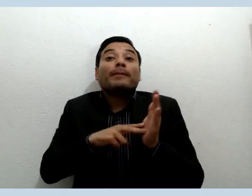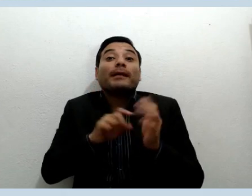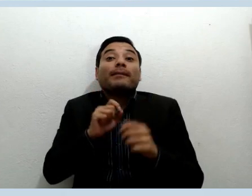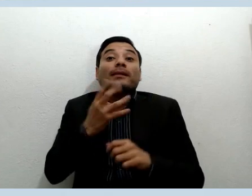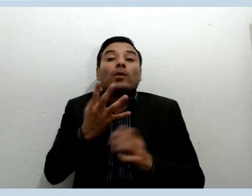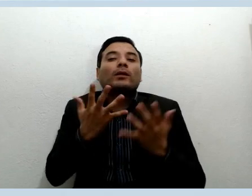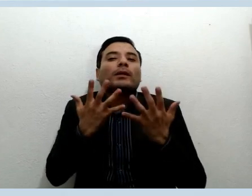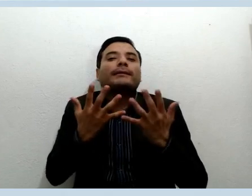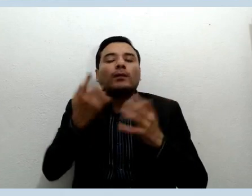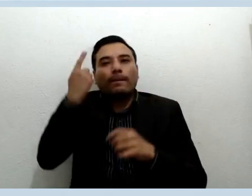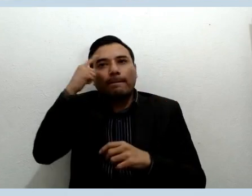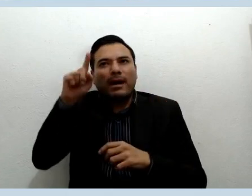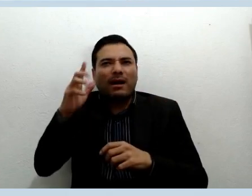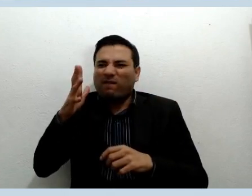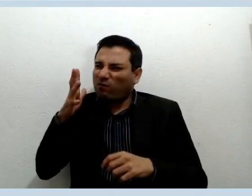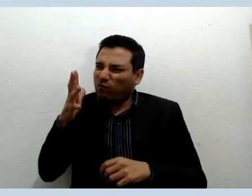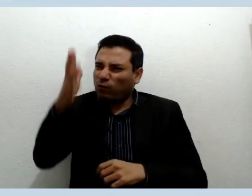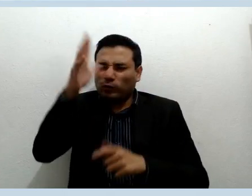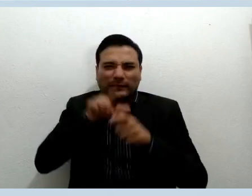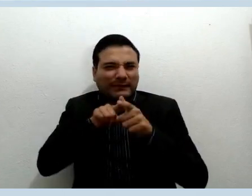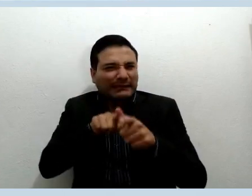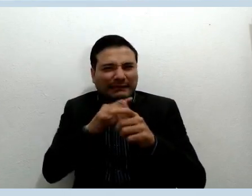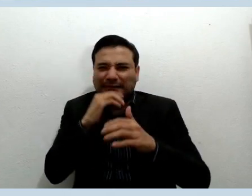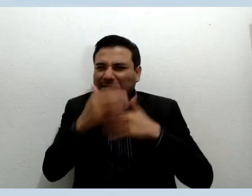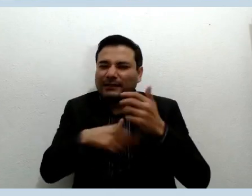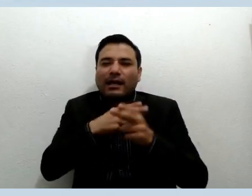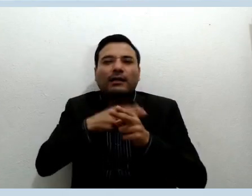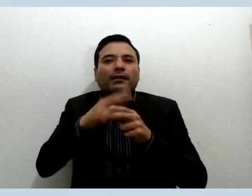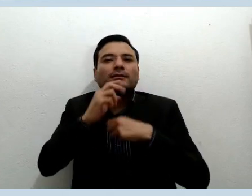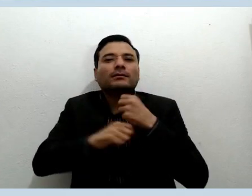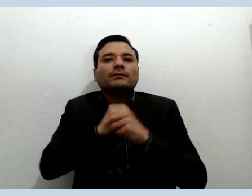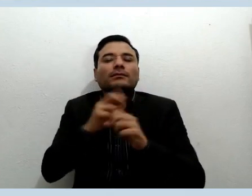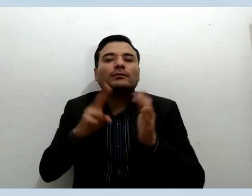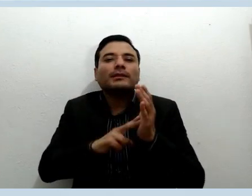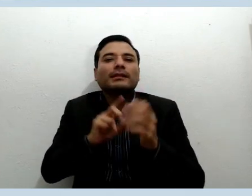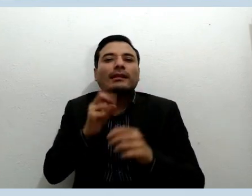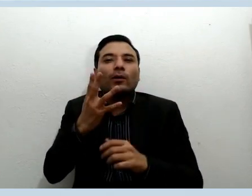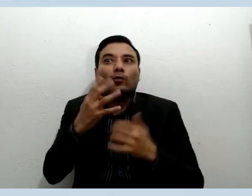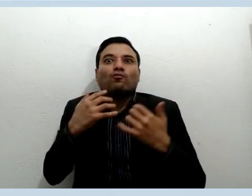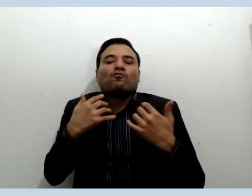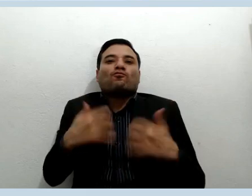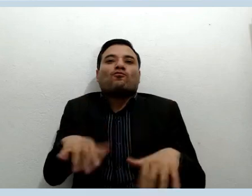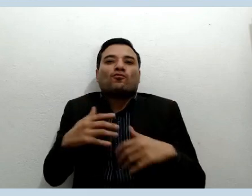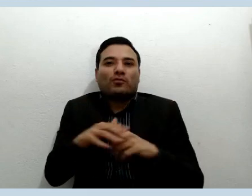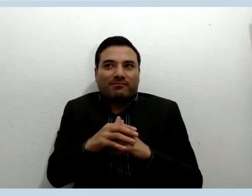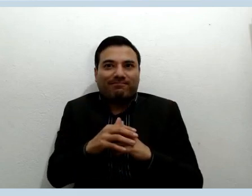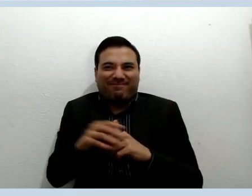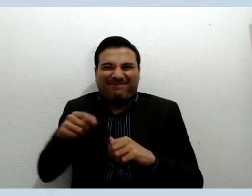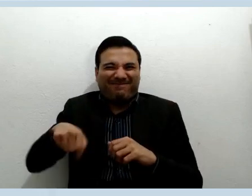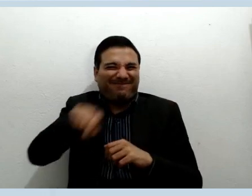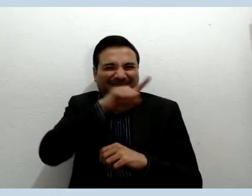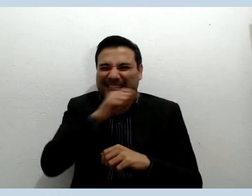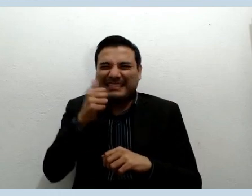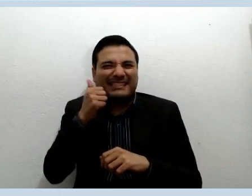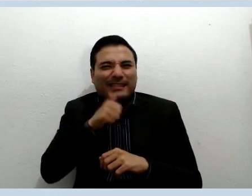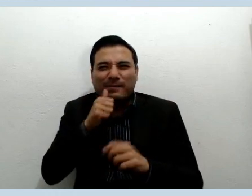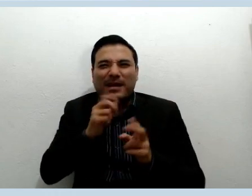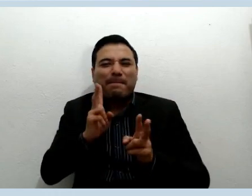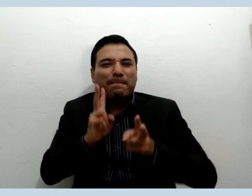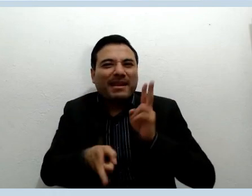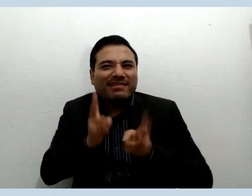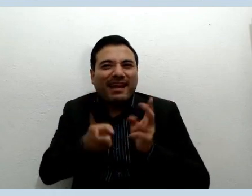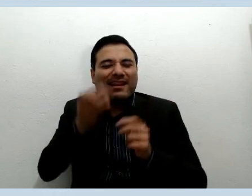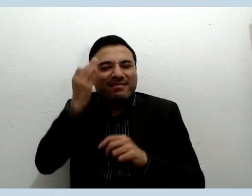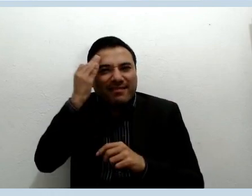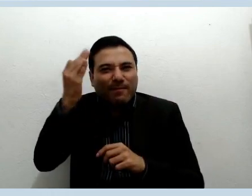Wow qué fuerte por eso yo digo que en apuntes jug jugamos mucho con el tiempo siempre estamos hablando